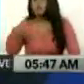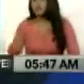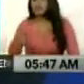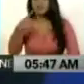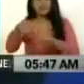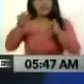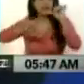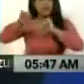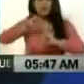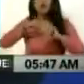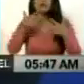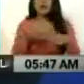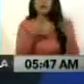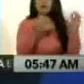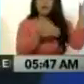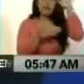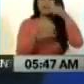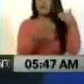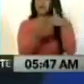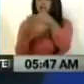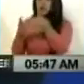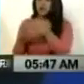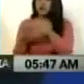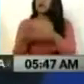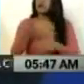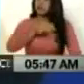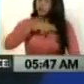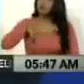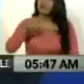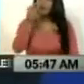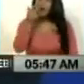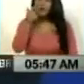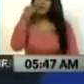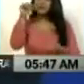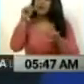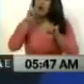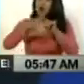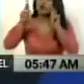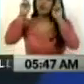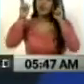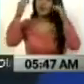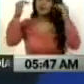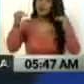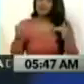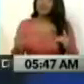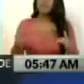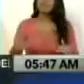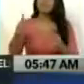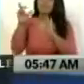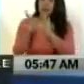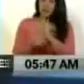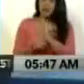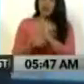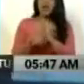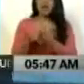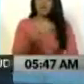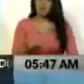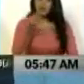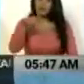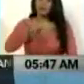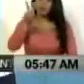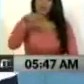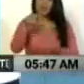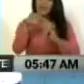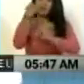diferentes países. Nosotros vamos a estar revisando, por supuesto, el resto de los titulares más importantes, no solamente dentro de nuestro país,